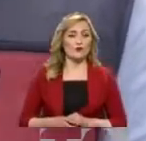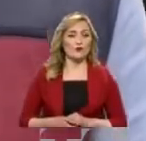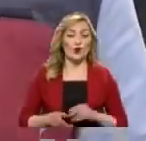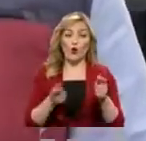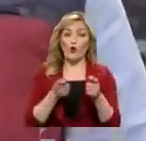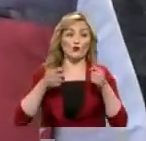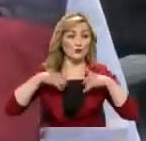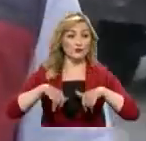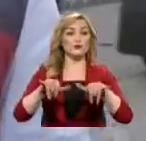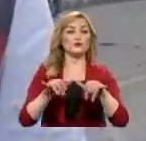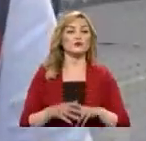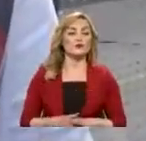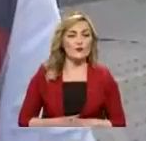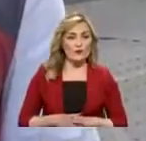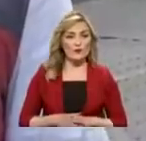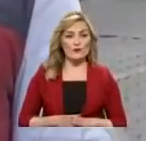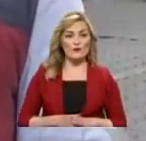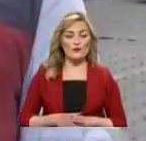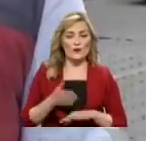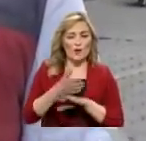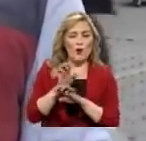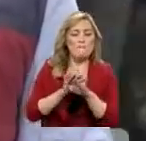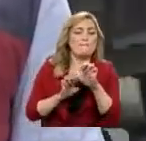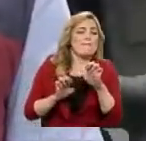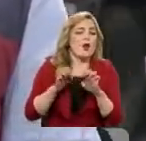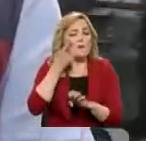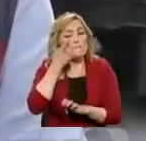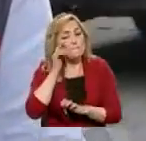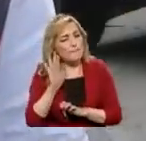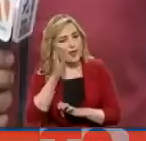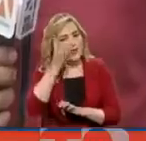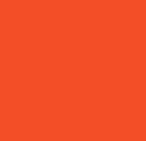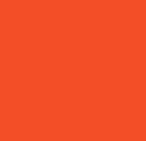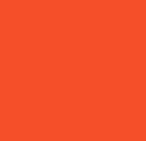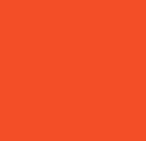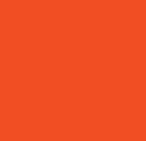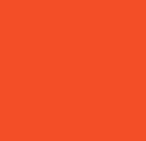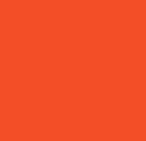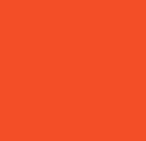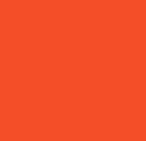operativos, estos serán evaluados para continuar tomando decisiones.